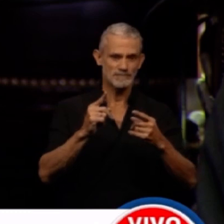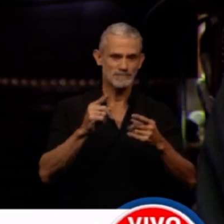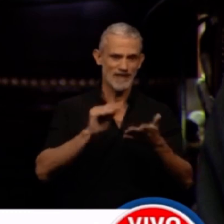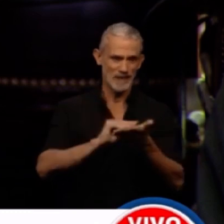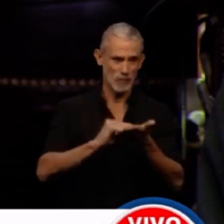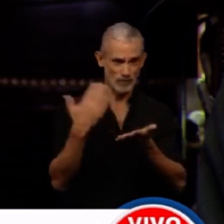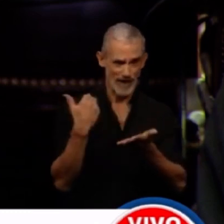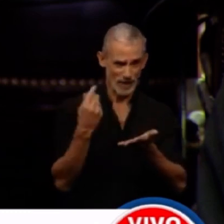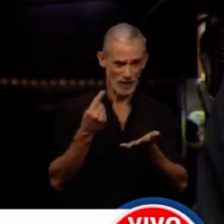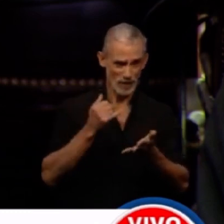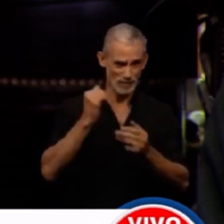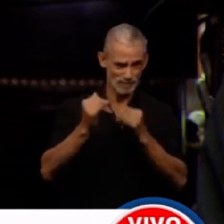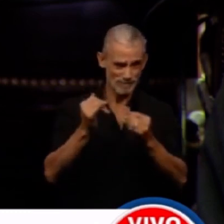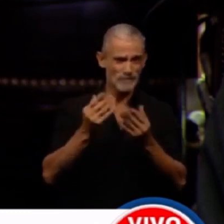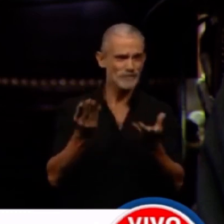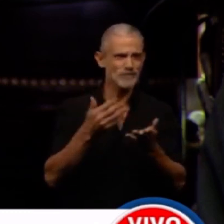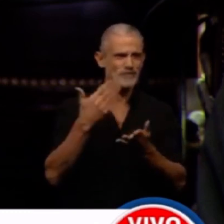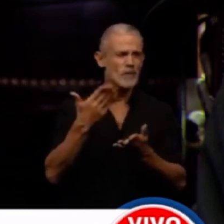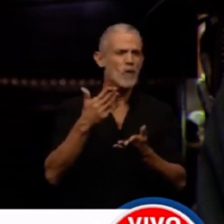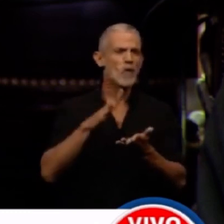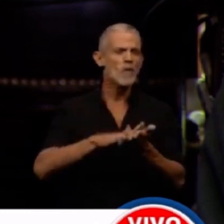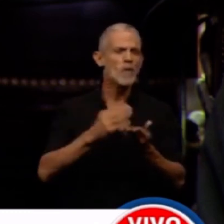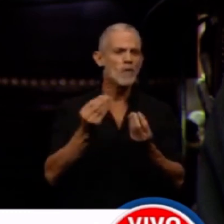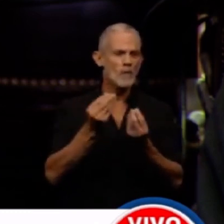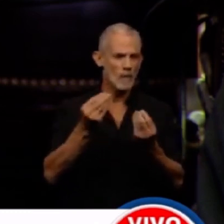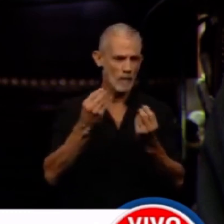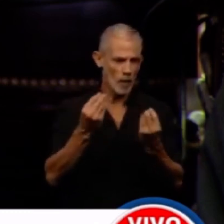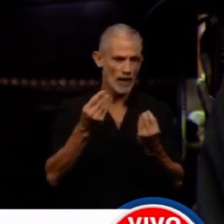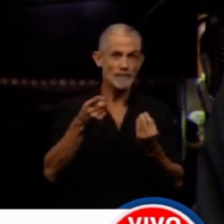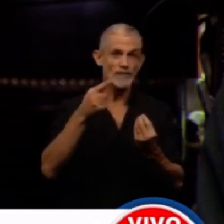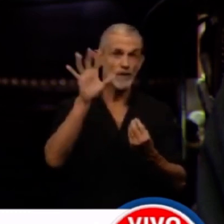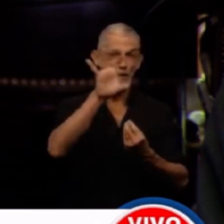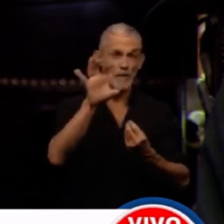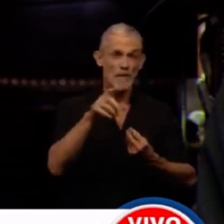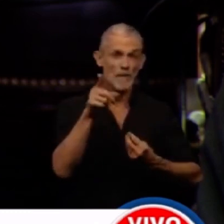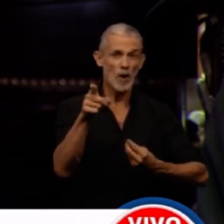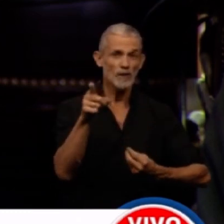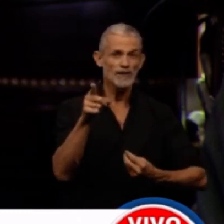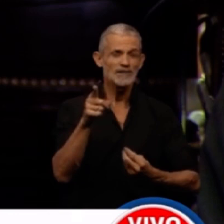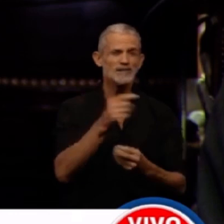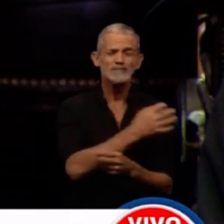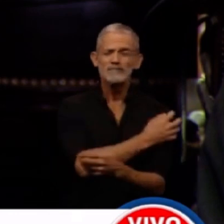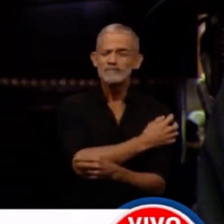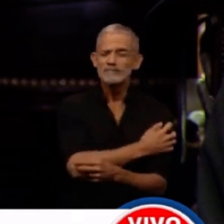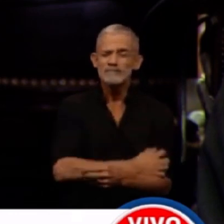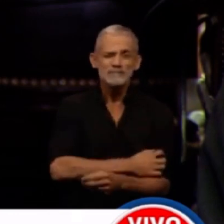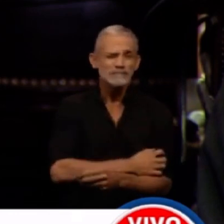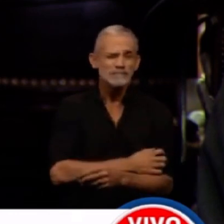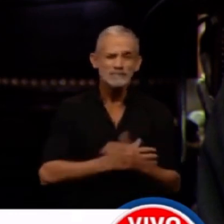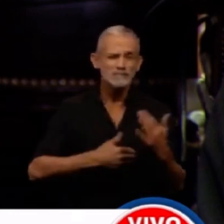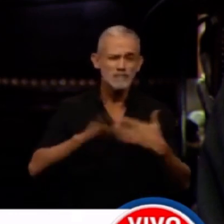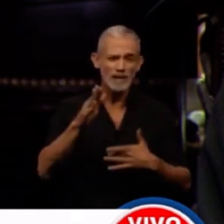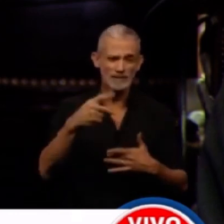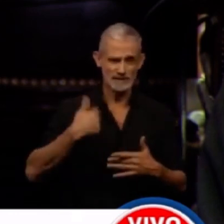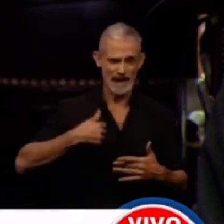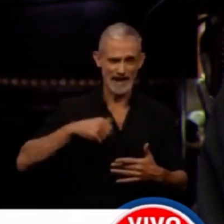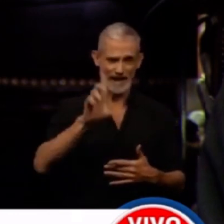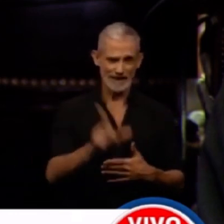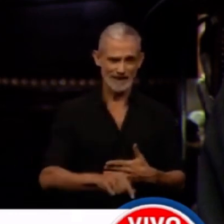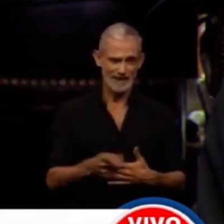preopinante, porque estamos hablando de una de las provincias más pobres de la República